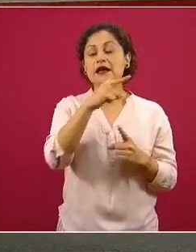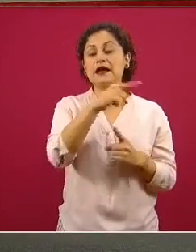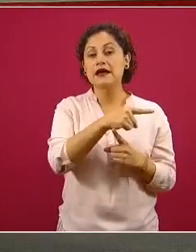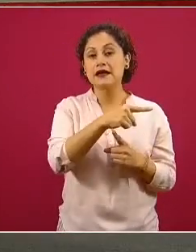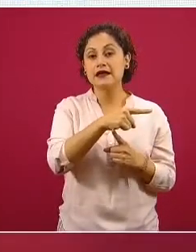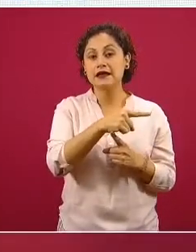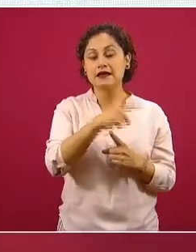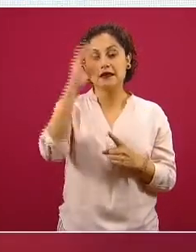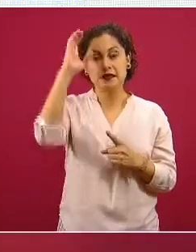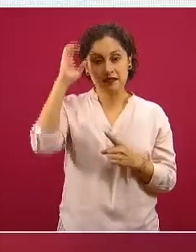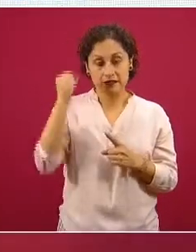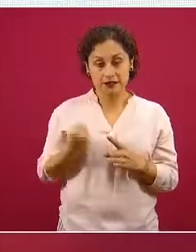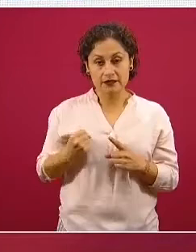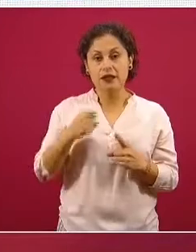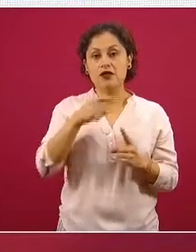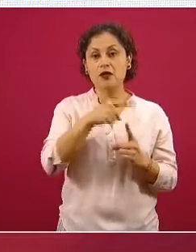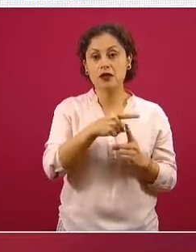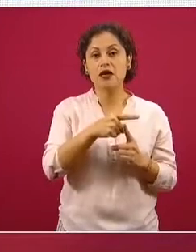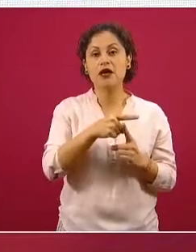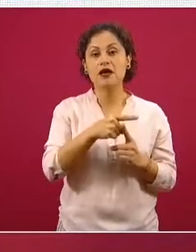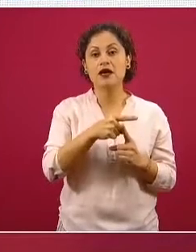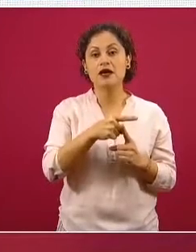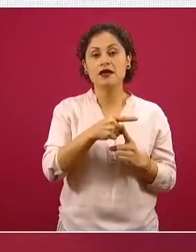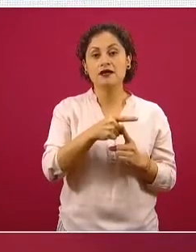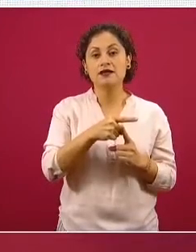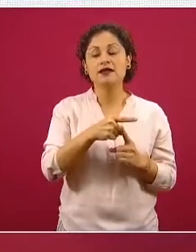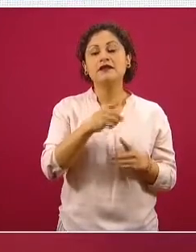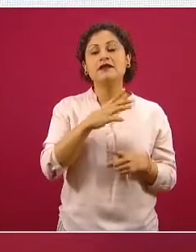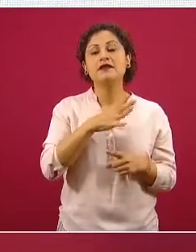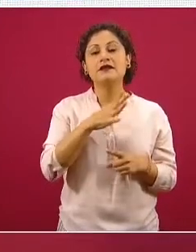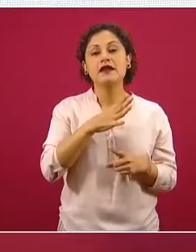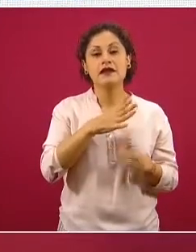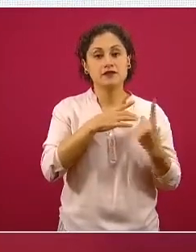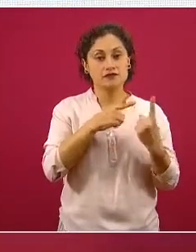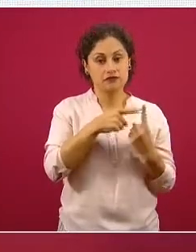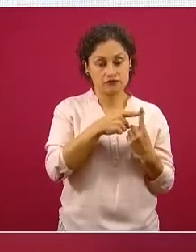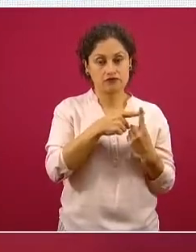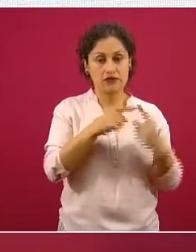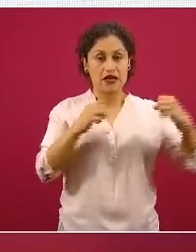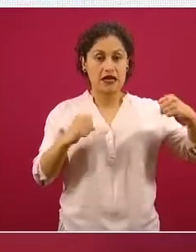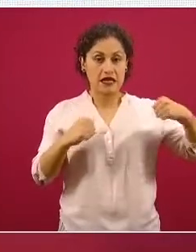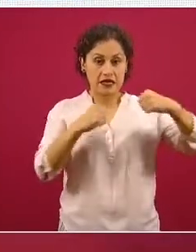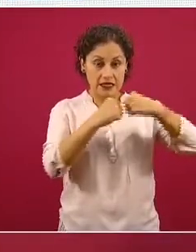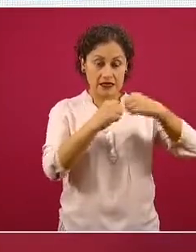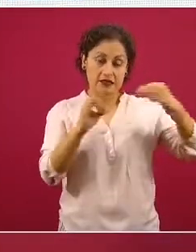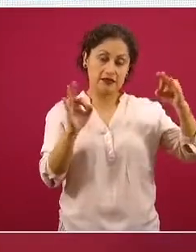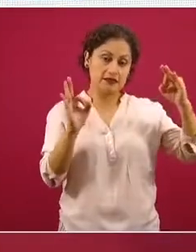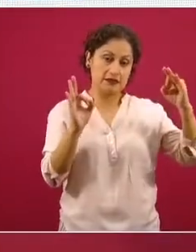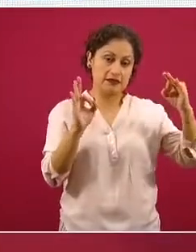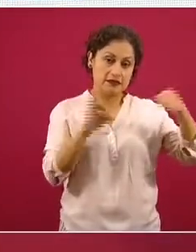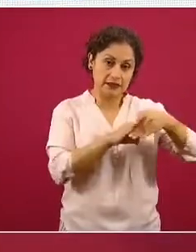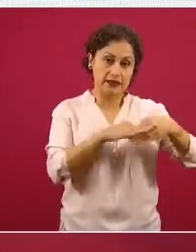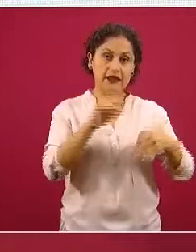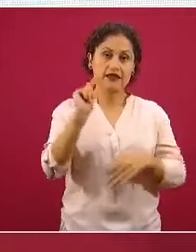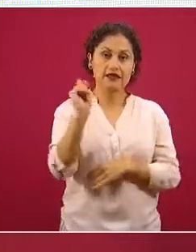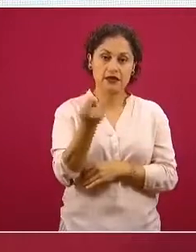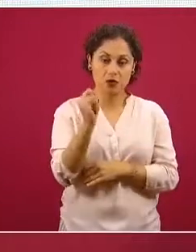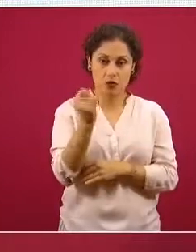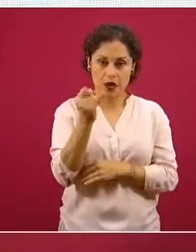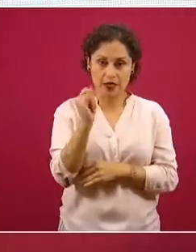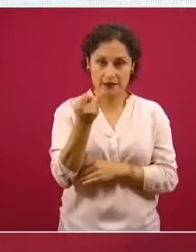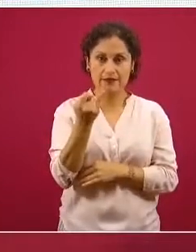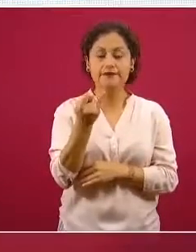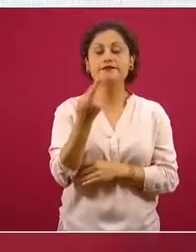conectividad, poca relación directa con un punto remoto como Tijuana. Sin embargo, existen